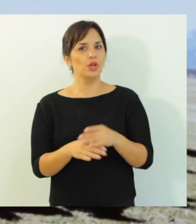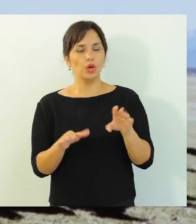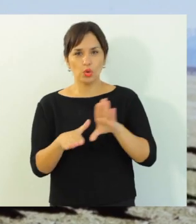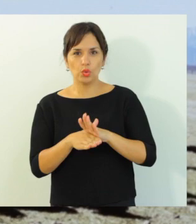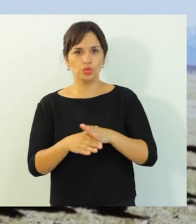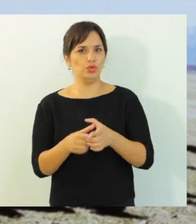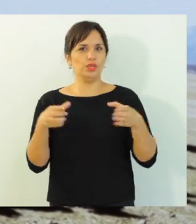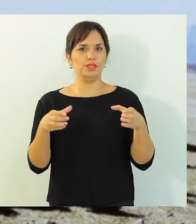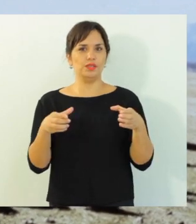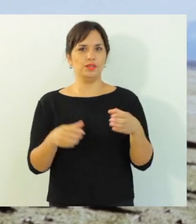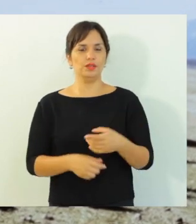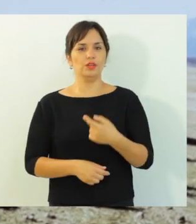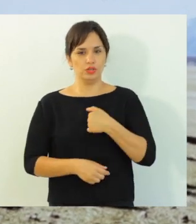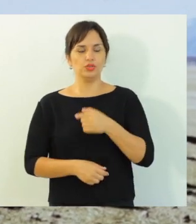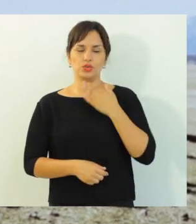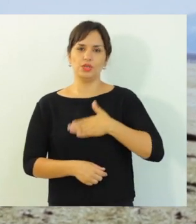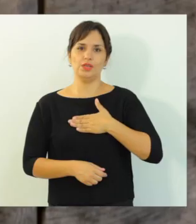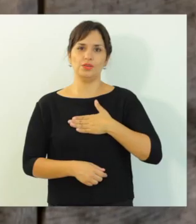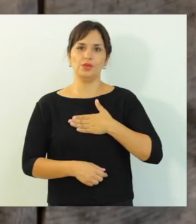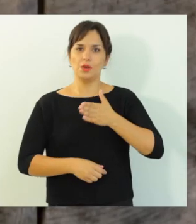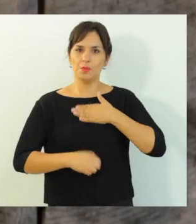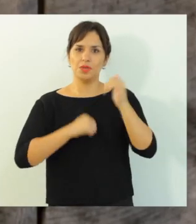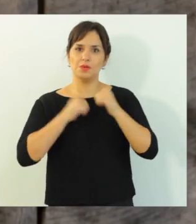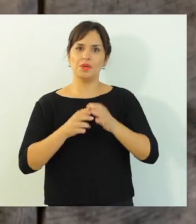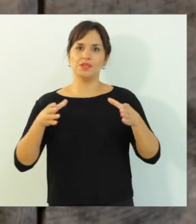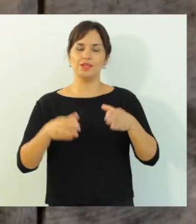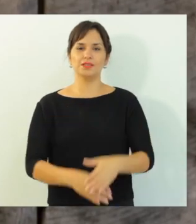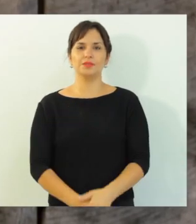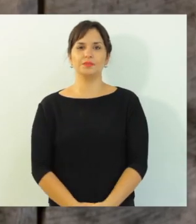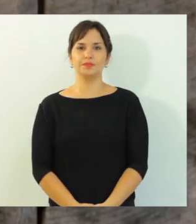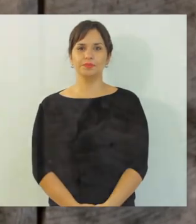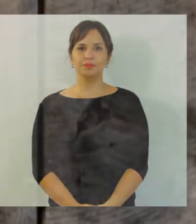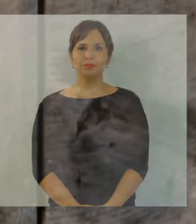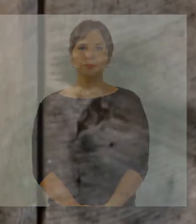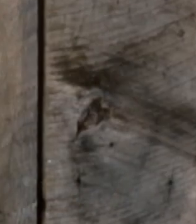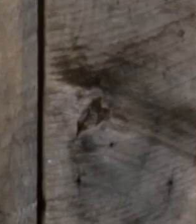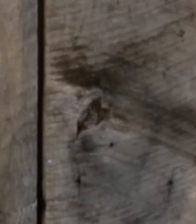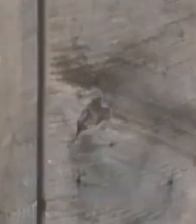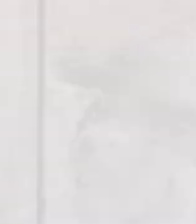Juntos se puede crecer y esa es mi intención, crecer con Le Mouton Vert.